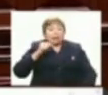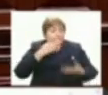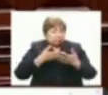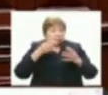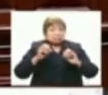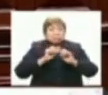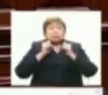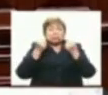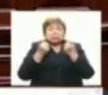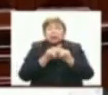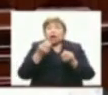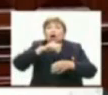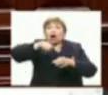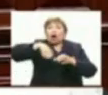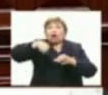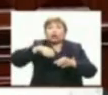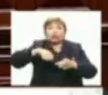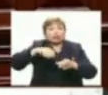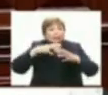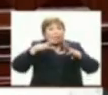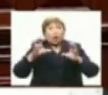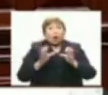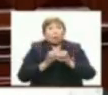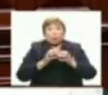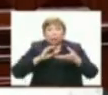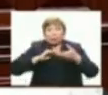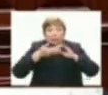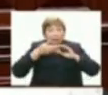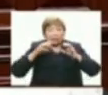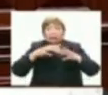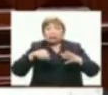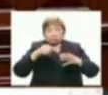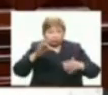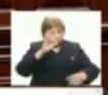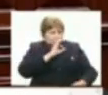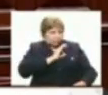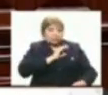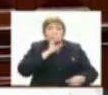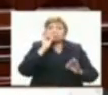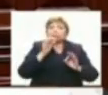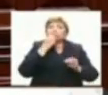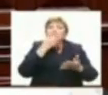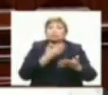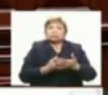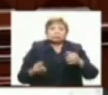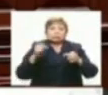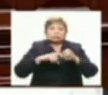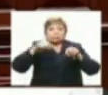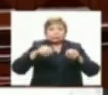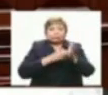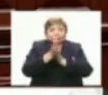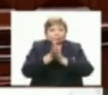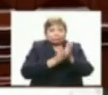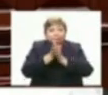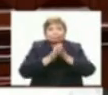organizaciones sociales de ollas comunes y comedores populares serán reconocidas e integradas a este